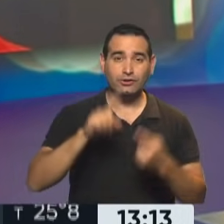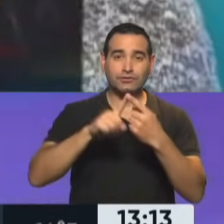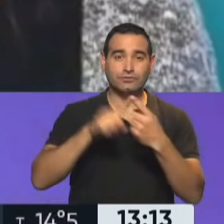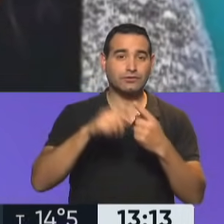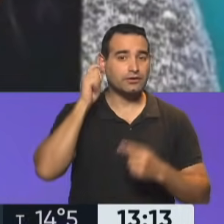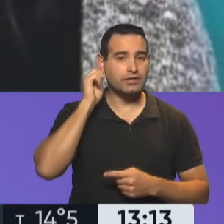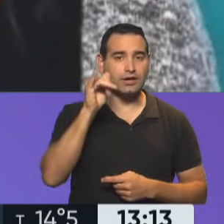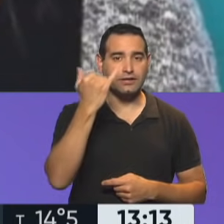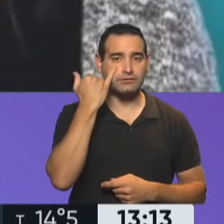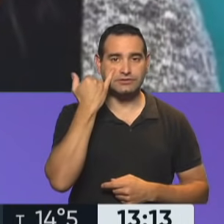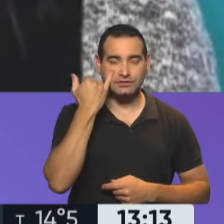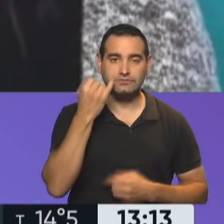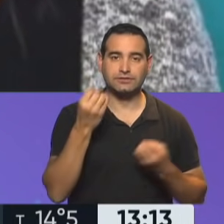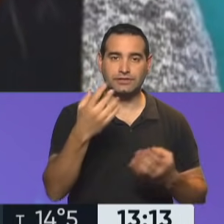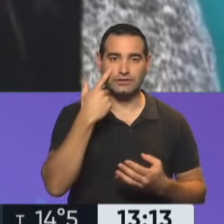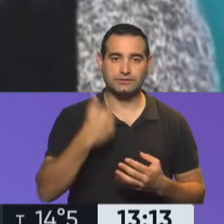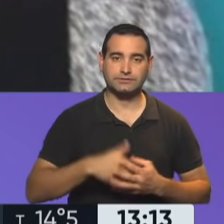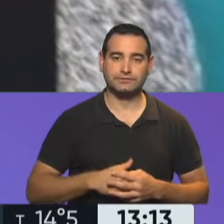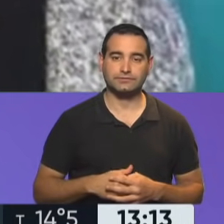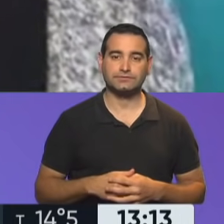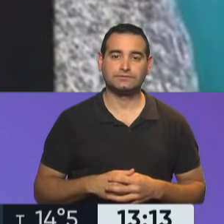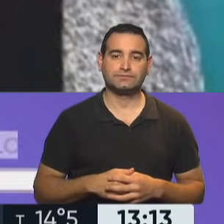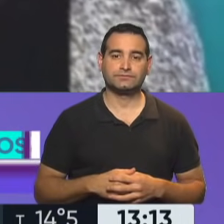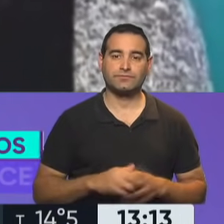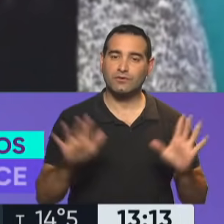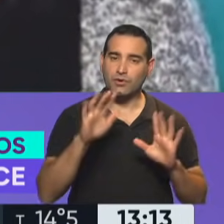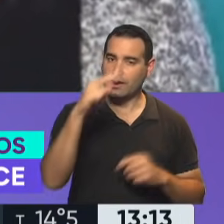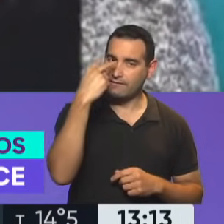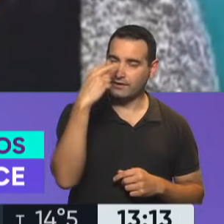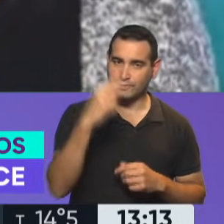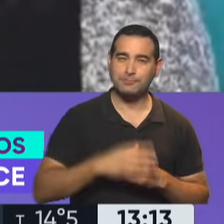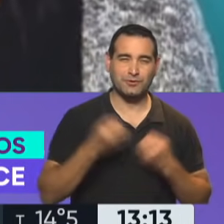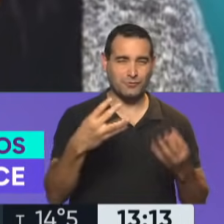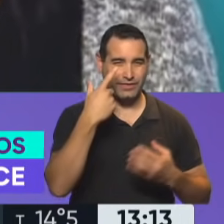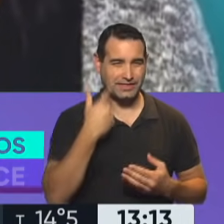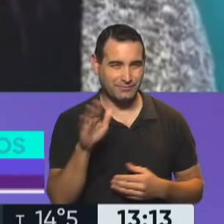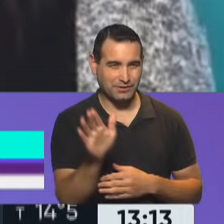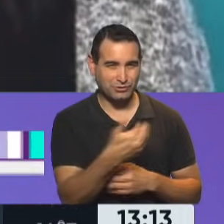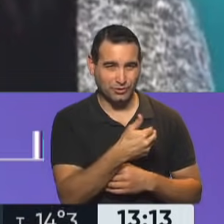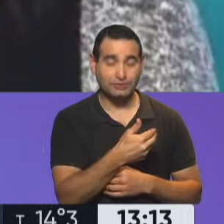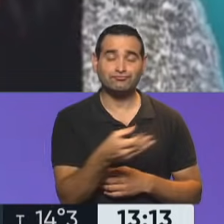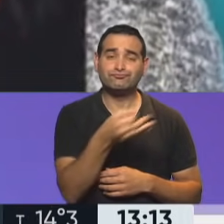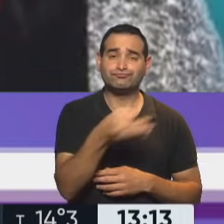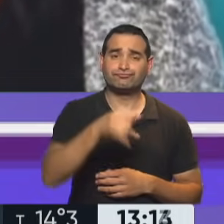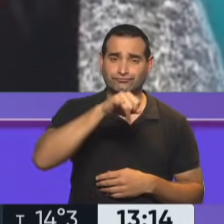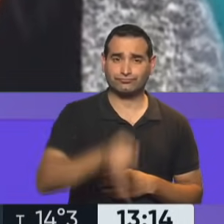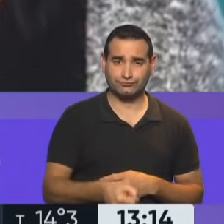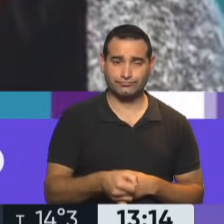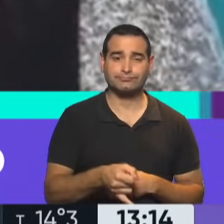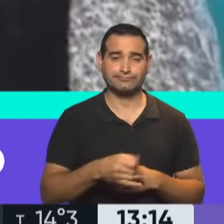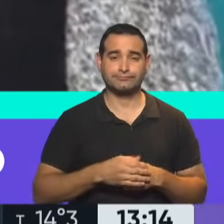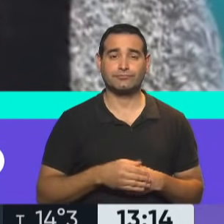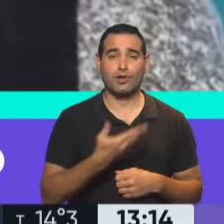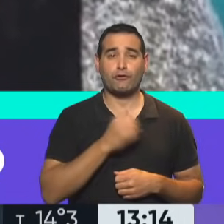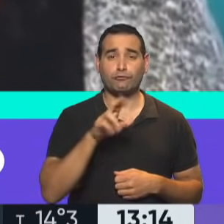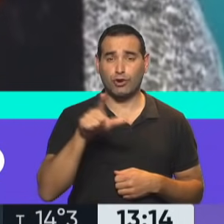Radice. Gaby, buen mediodía. ¿Cómo estás? Hola, Vero. ¿Qué tal? Muy buen mediodía para todos y todas. Y efectivamente, como recién contaba Flor